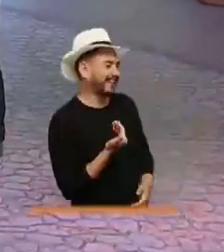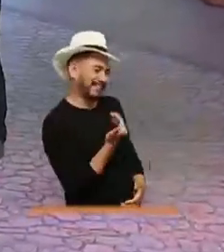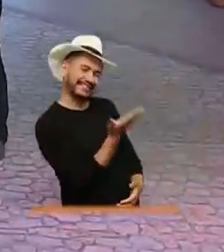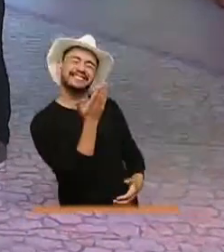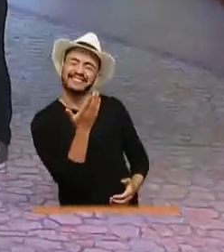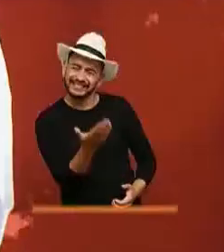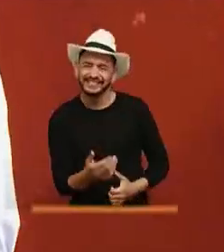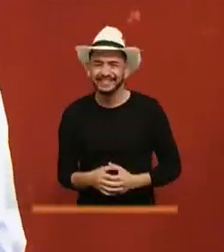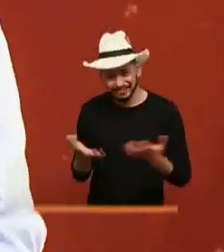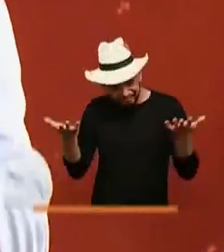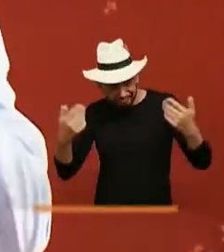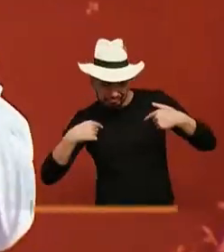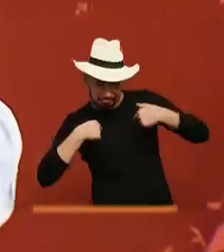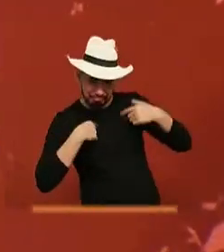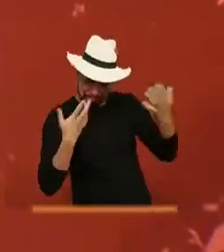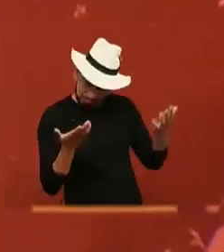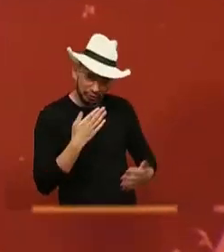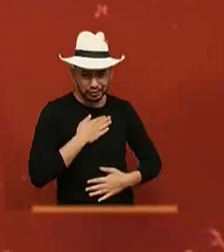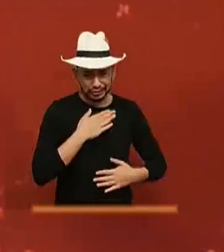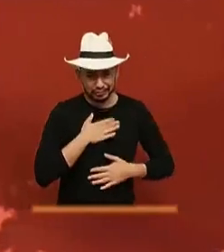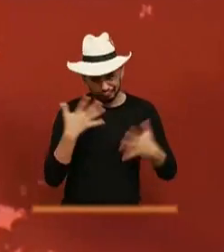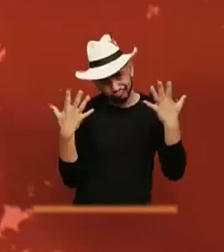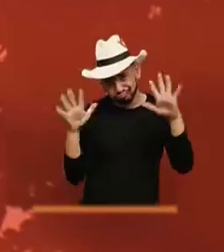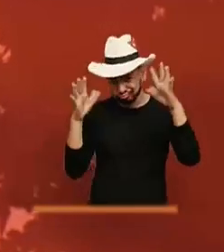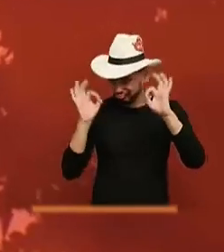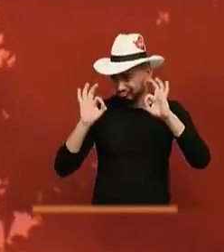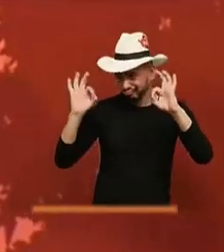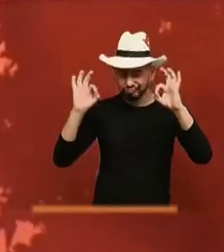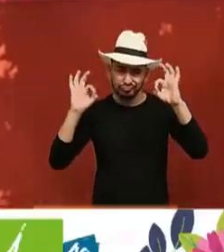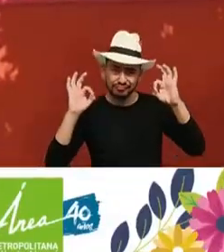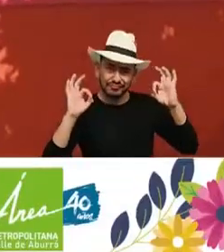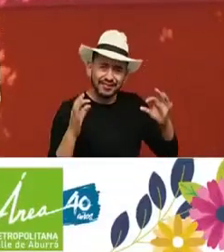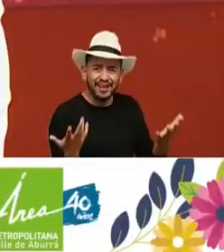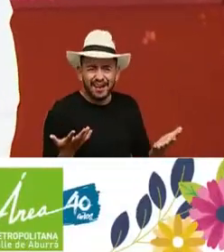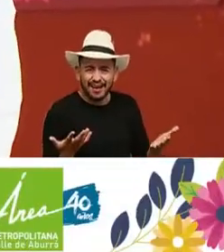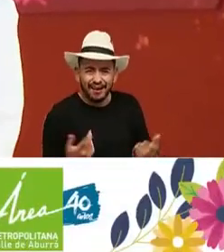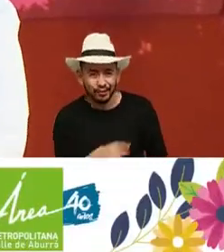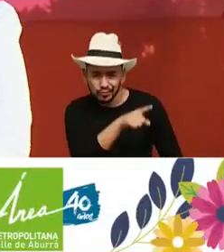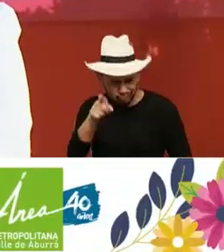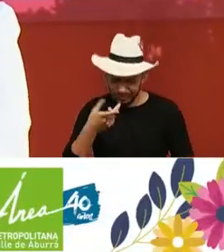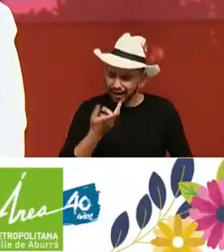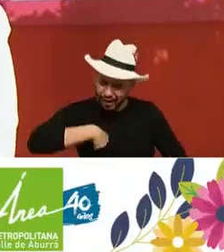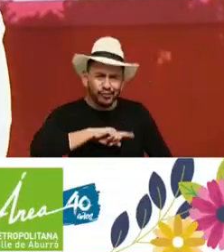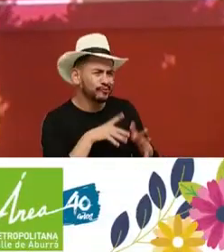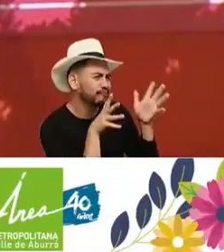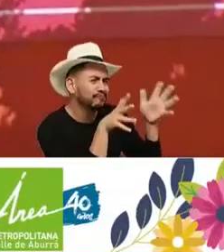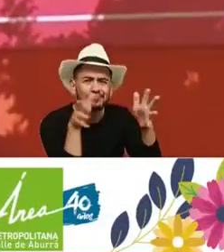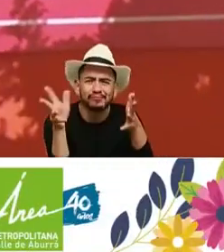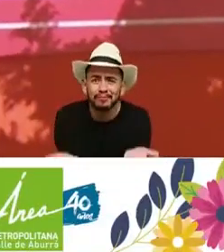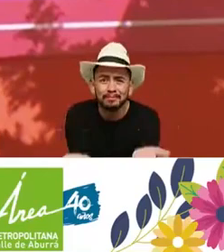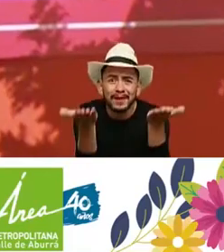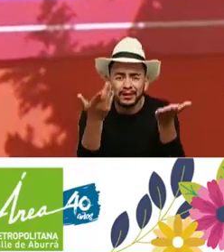Claro que lo felicito, y usted es un orgullo nuestro. Mas este caso